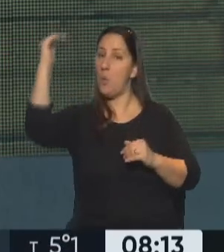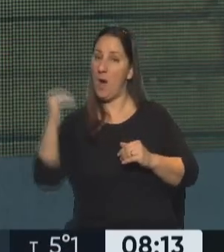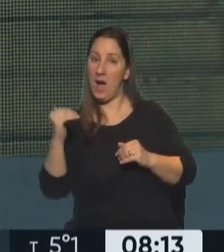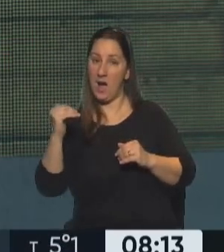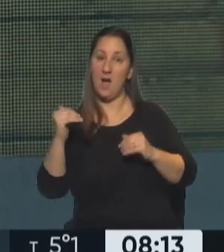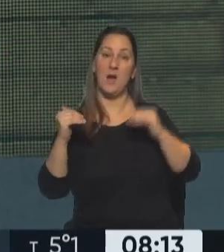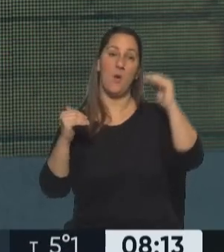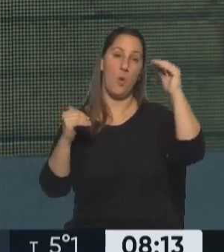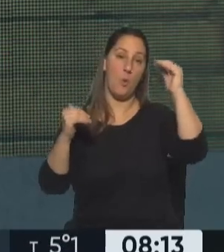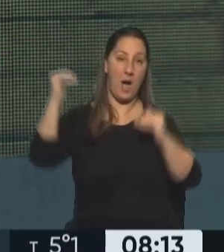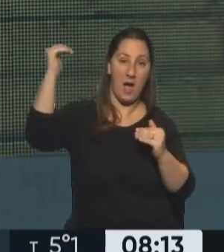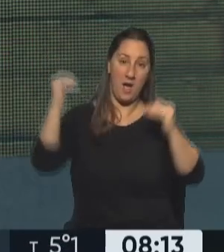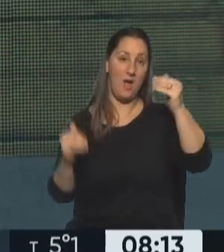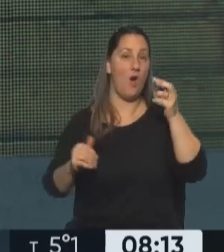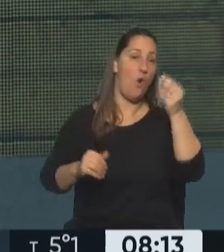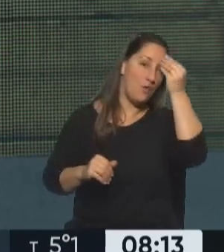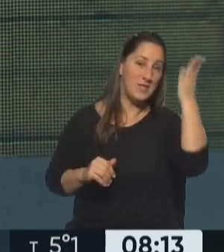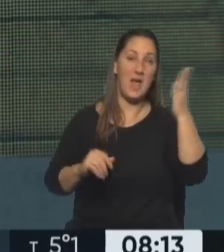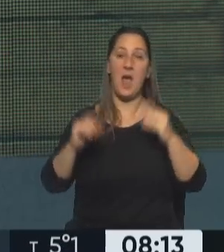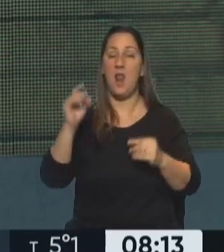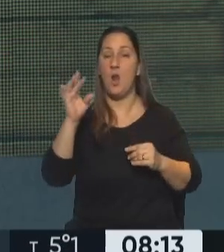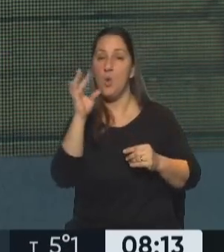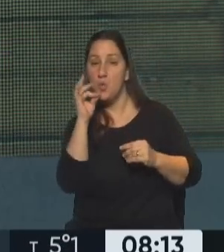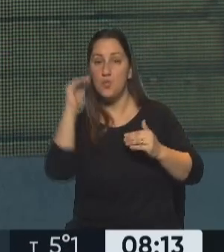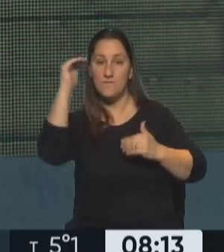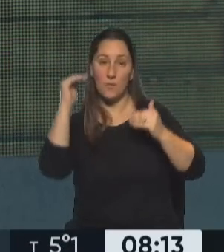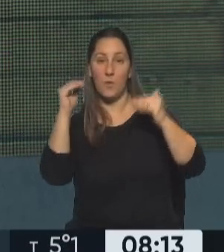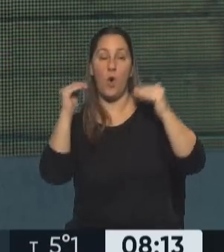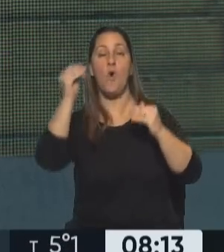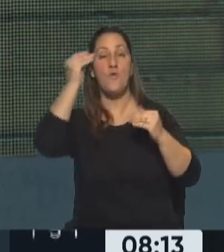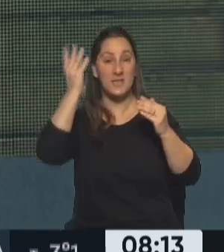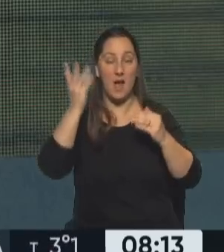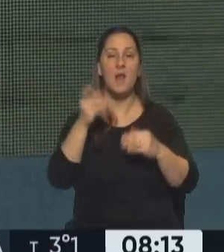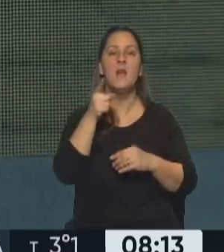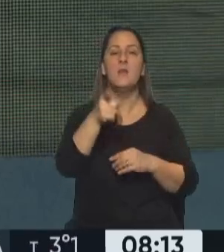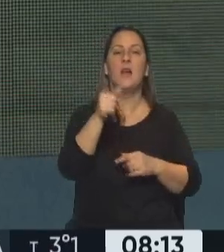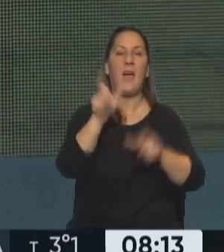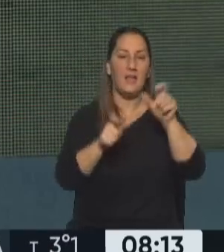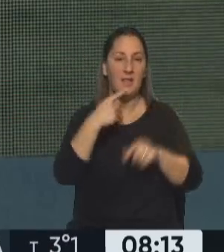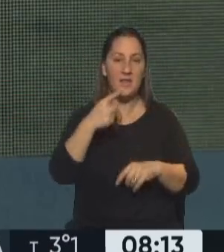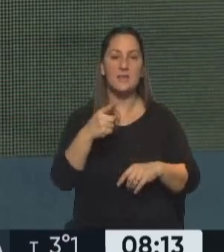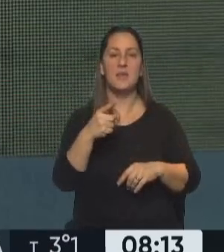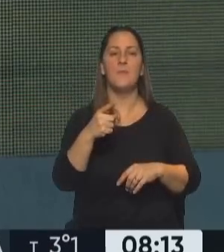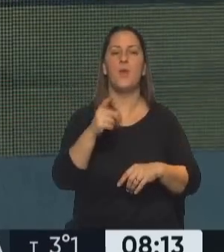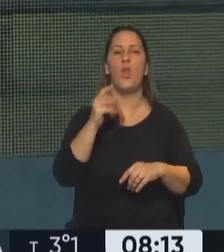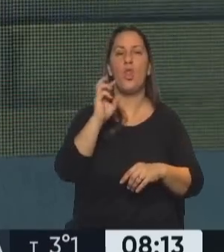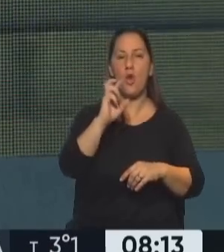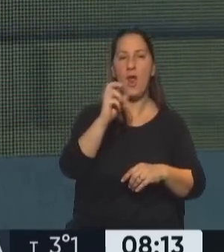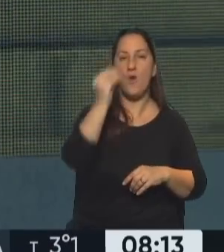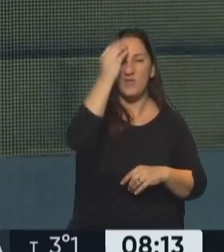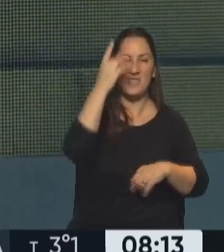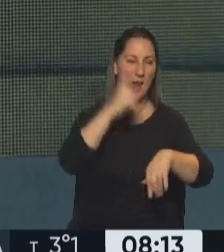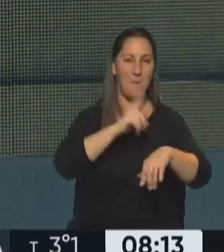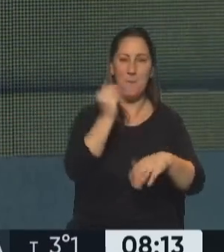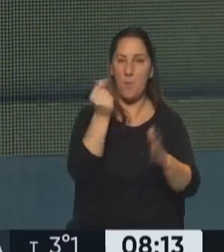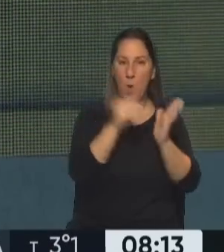los paralelos, o subís el oficial. Lo que ocurre ahí con el dólar oficial, que muchos te dicen está retrasado, ahí vas a